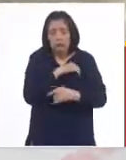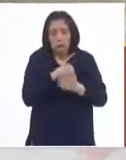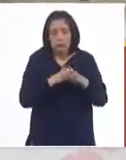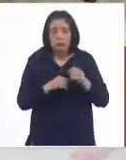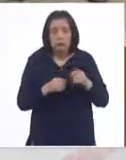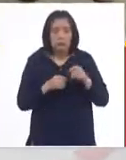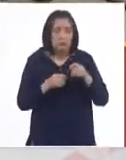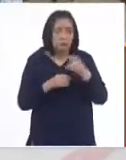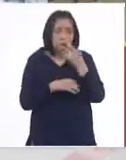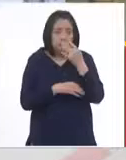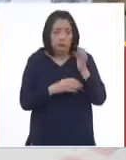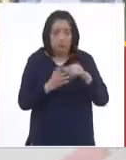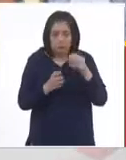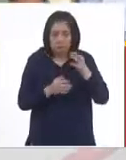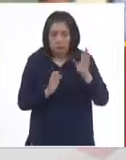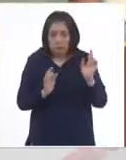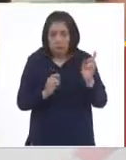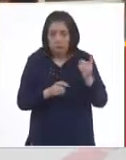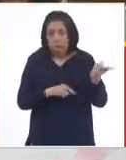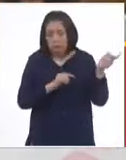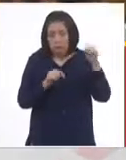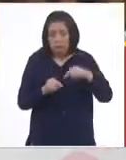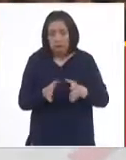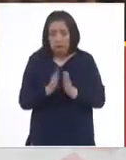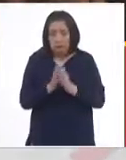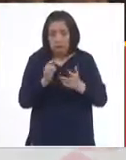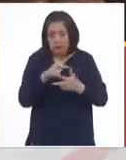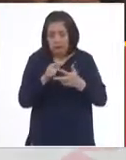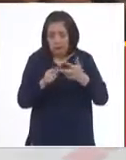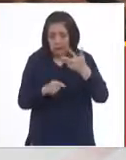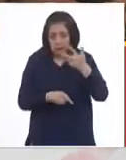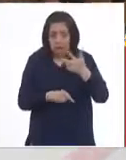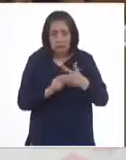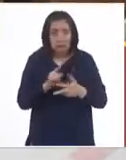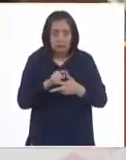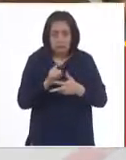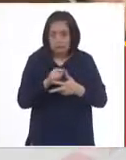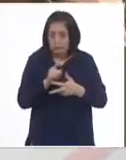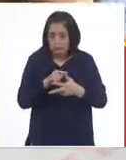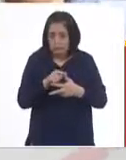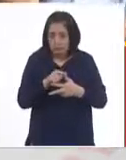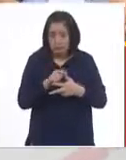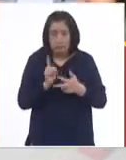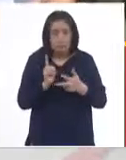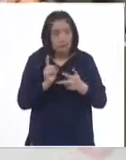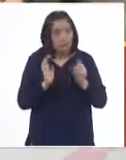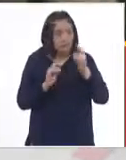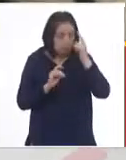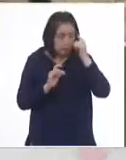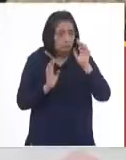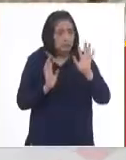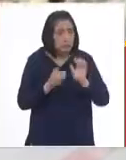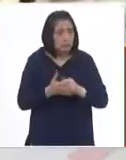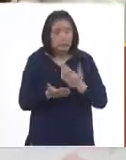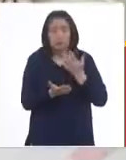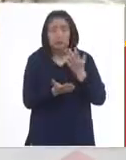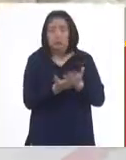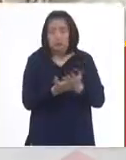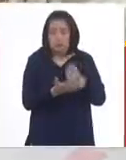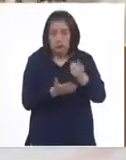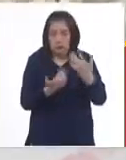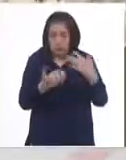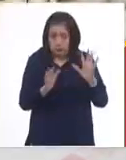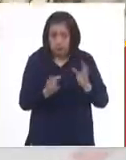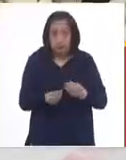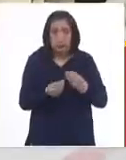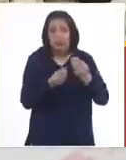partes. Y básicamente, Fátima, lo que vienen a pedirle son 3 cosas, ¿no? Uno, que pues se tomen en consideración las propuestas que ellos ya les